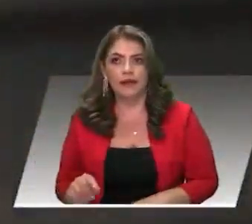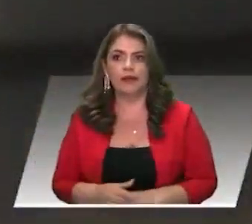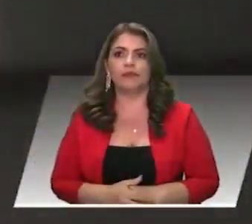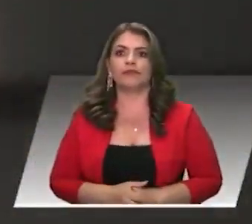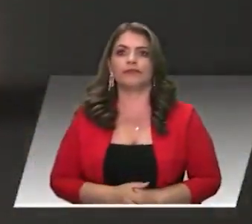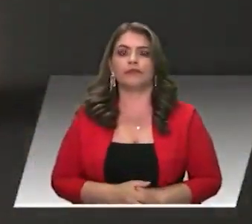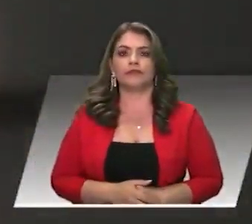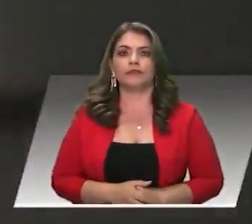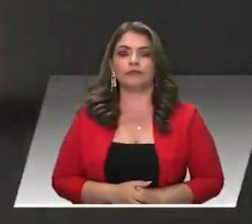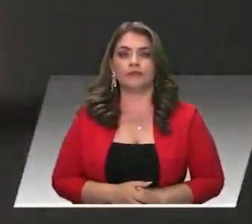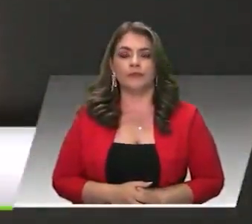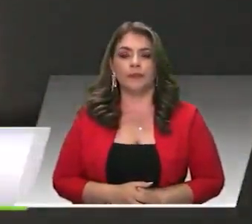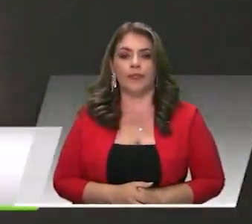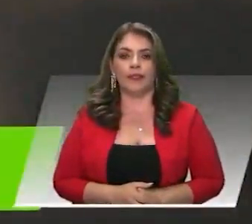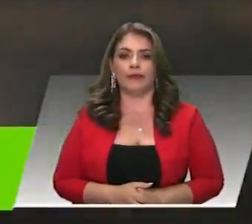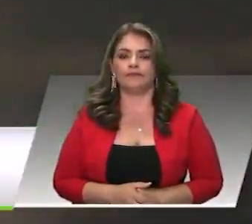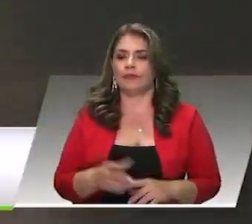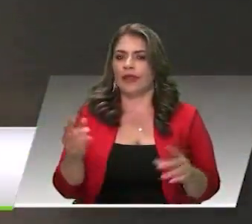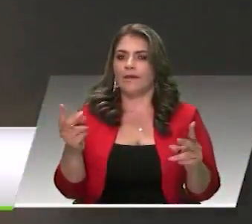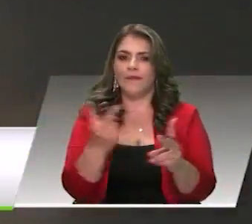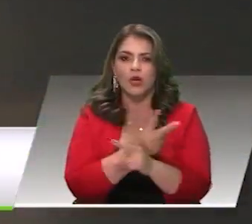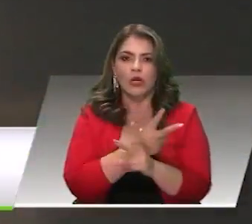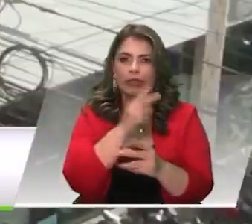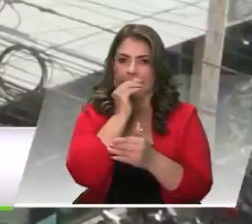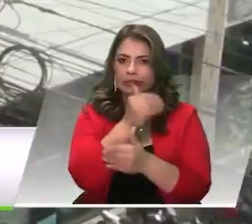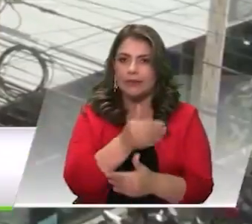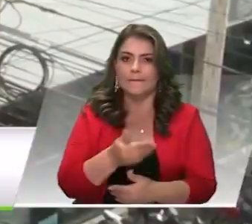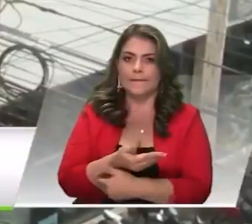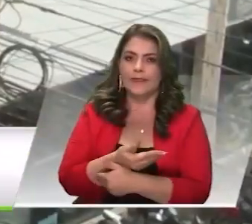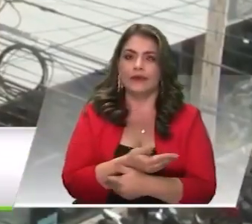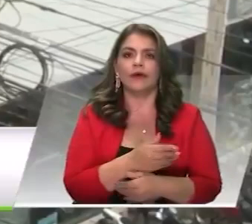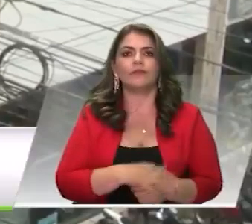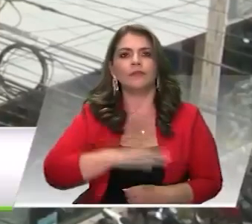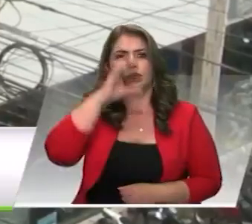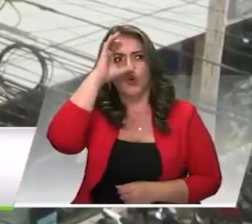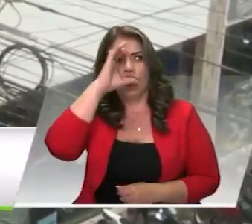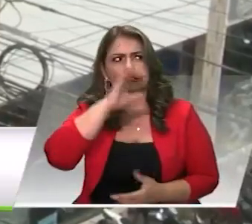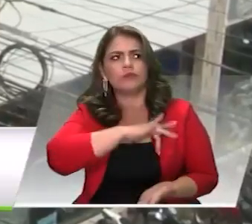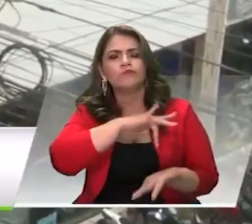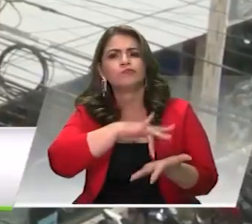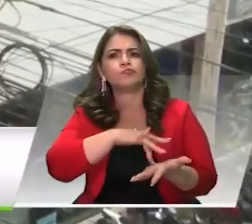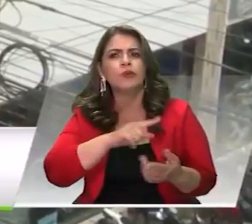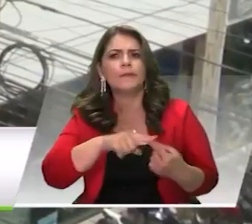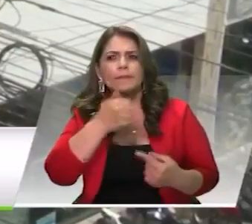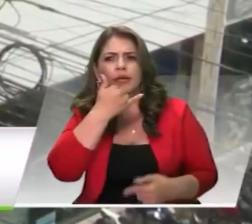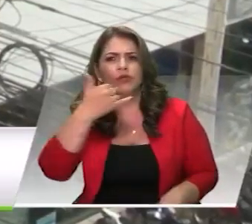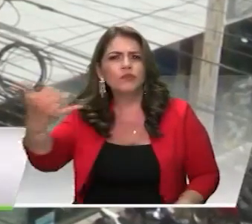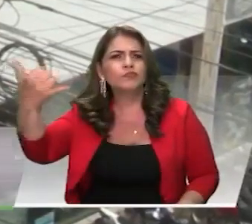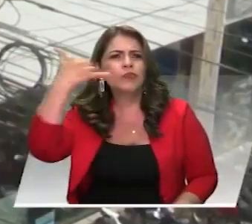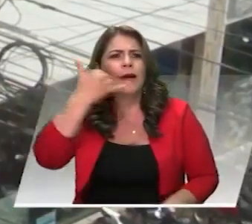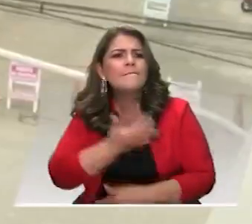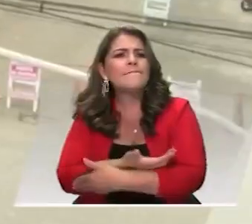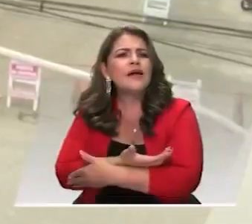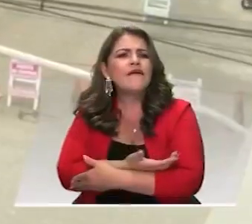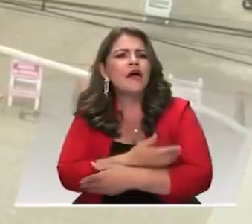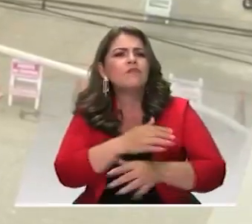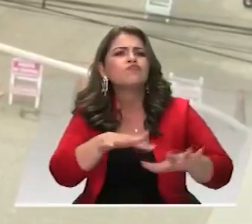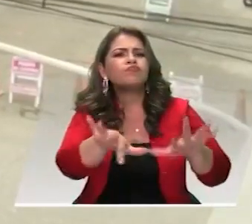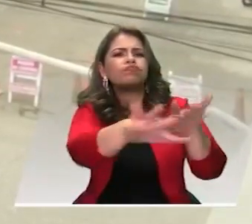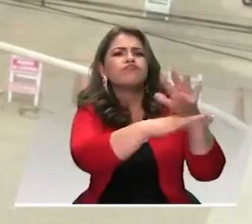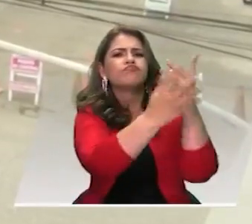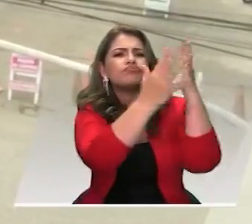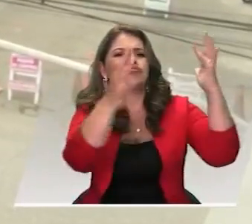El caso de violencia infantil fue atendido por policías que fueron alertados de que había una bebé abandonada en el sector de Nueva